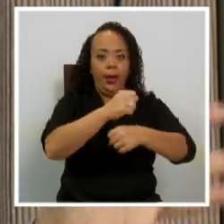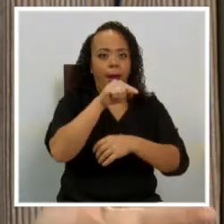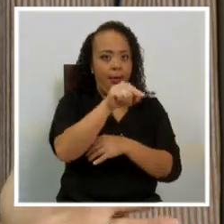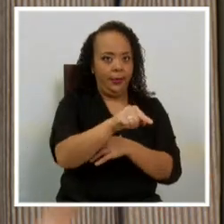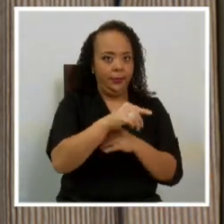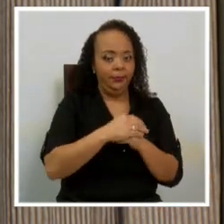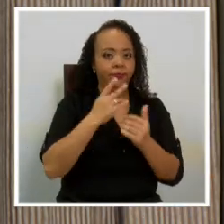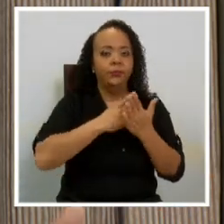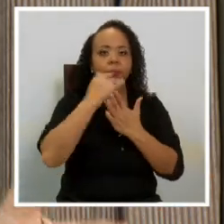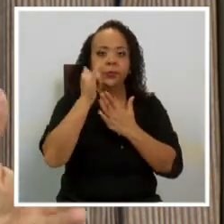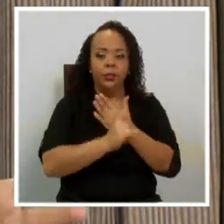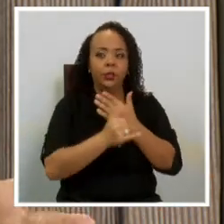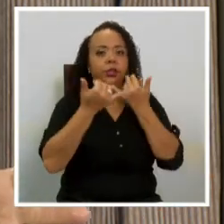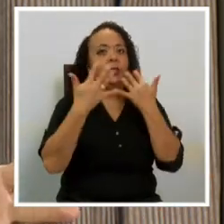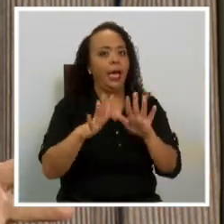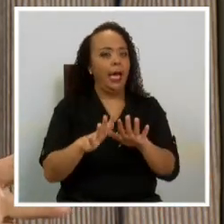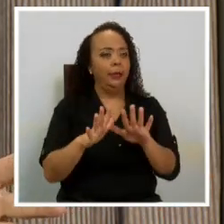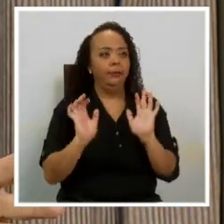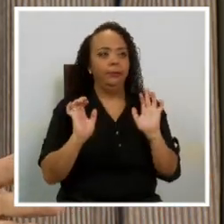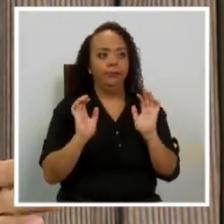decir, el proyecto ya está y tiene